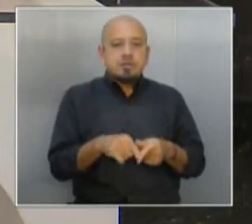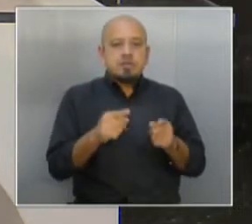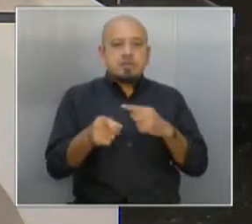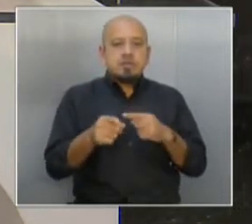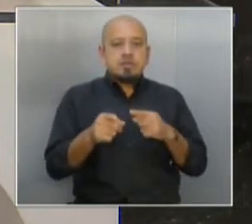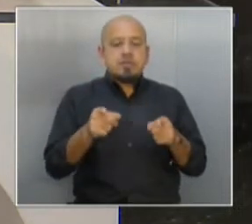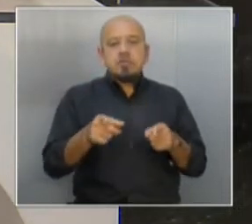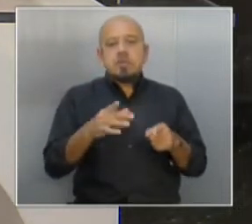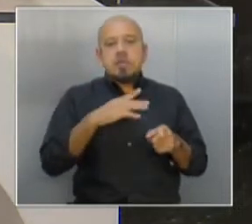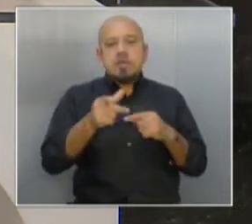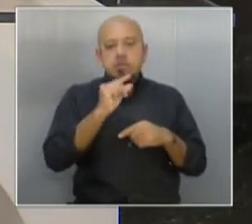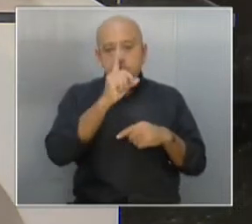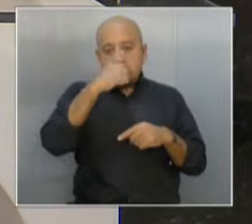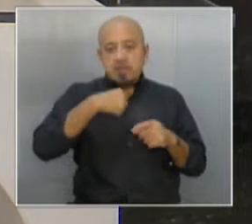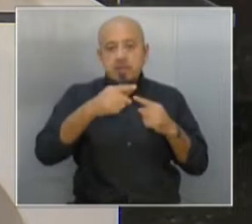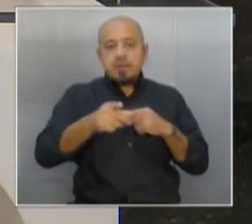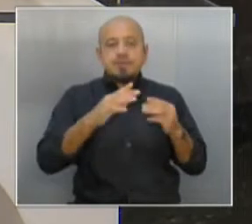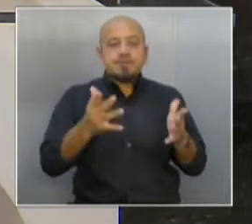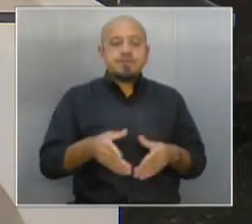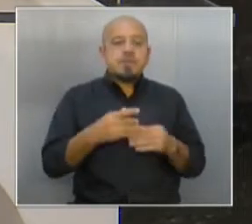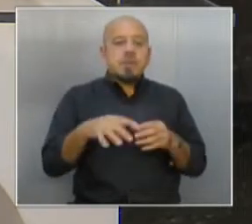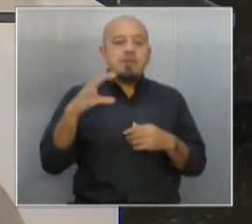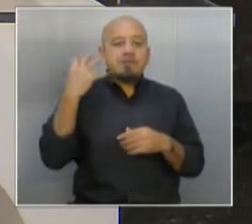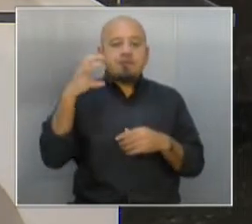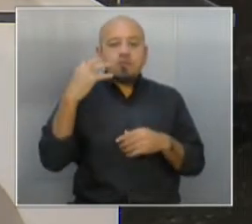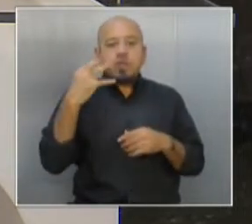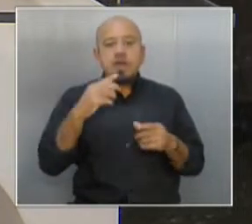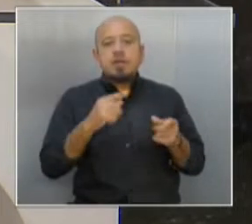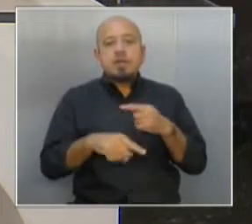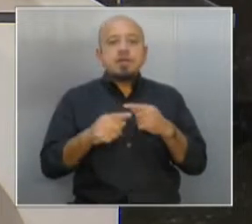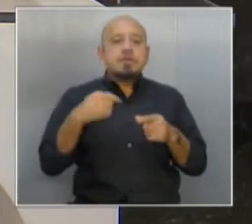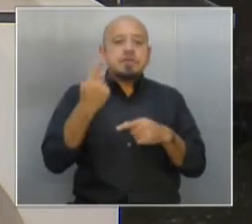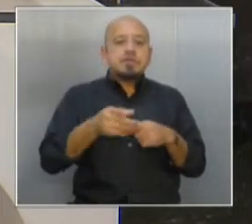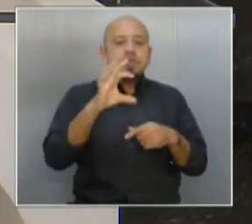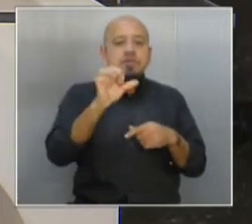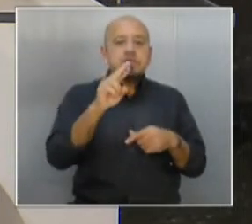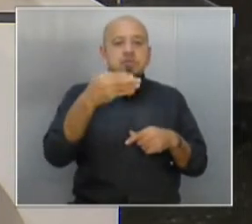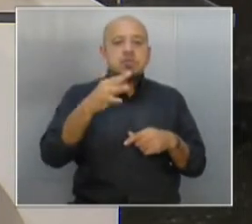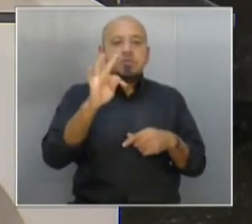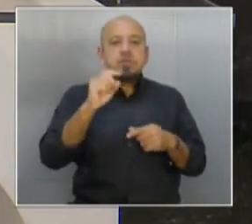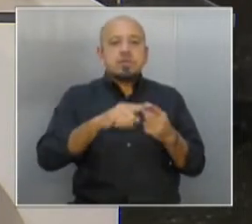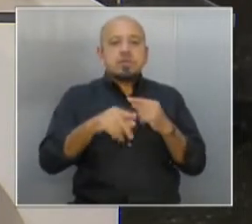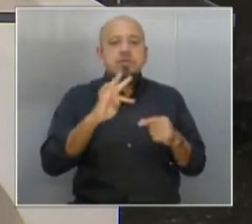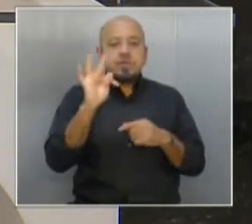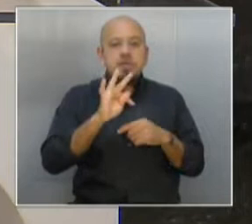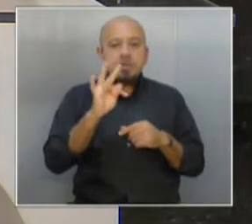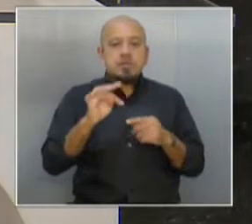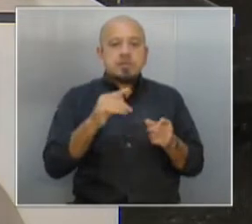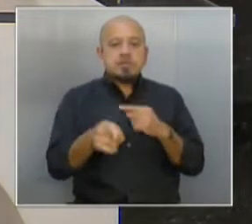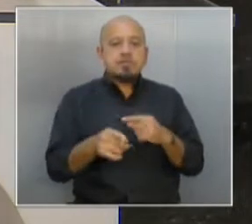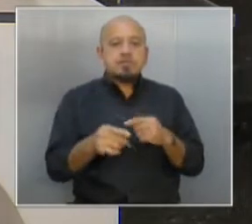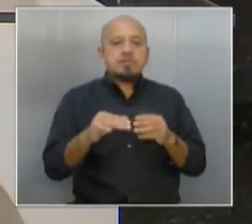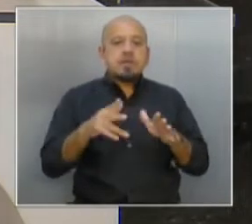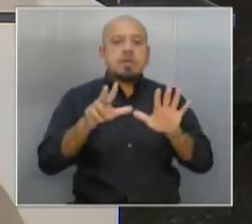granja que hay en Montevideo Rural, sobre la cosecha de frutas, pero después se va a ir hasta el subte porque se está realizando talleres para hacer carteles para el 8